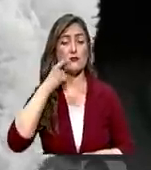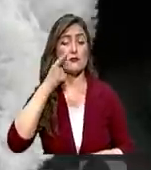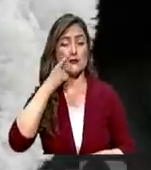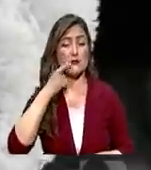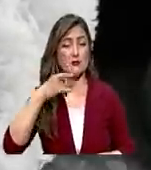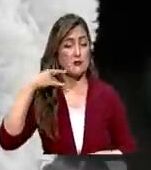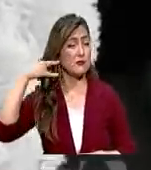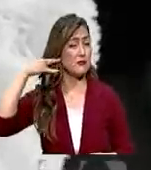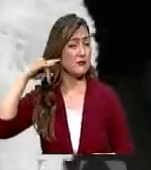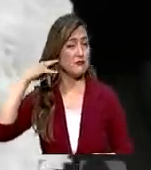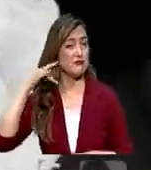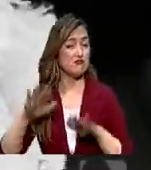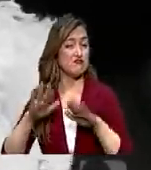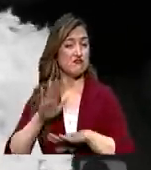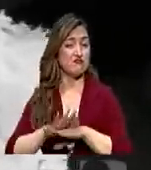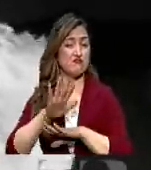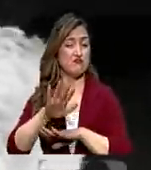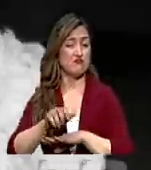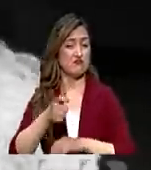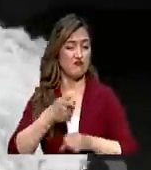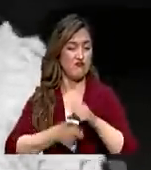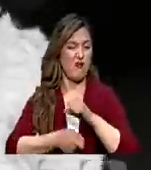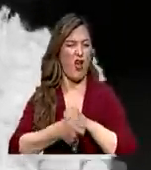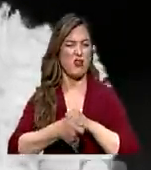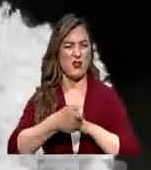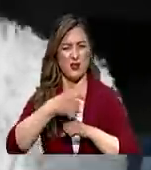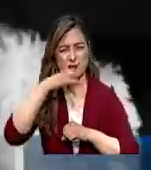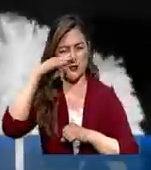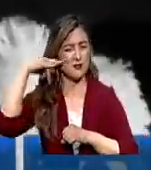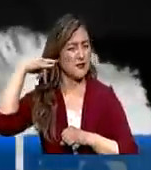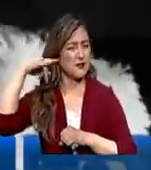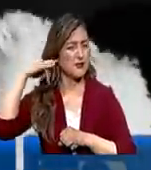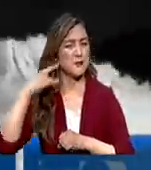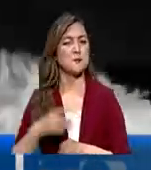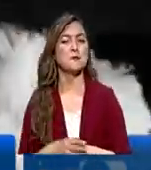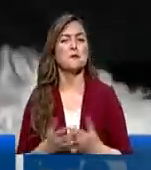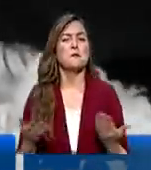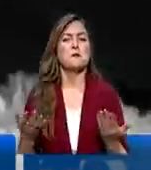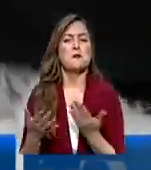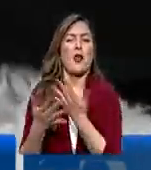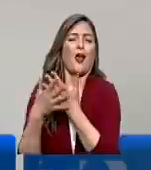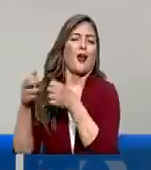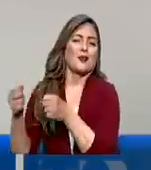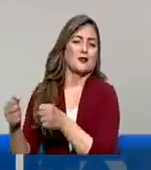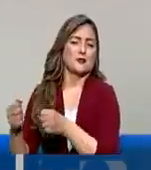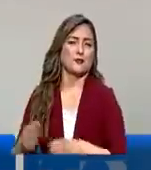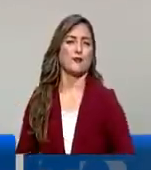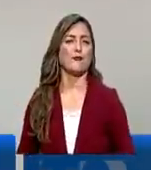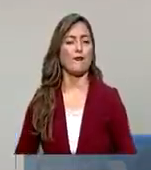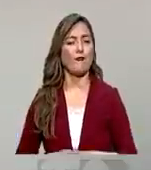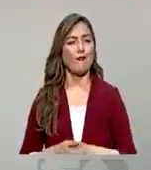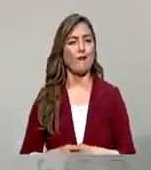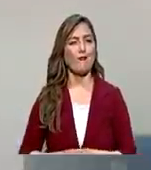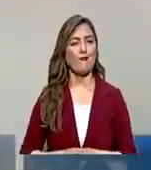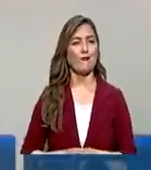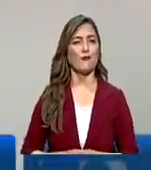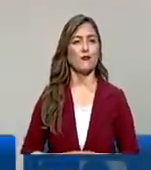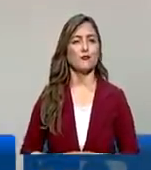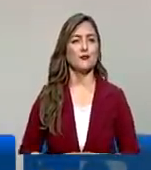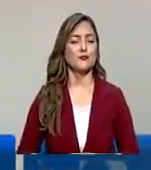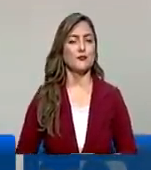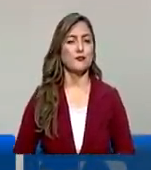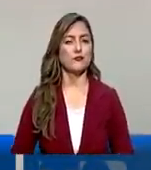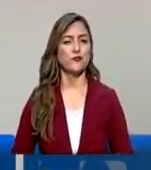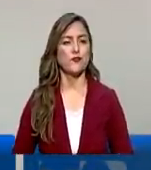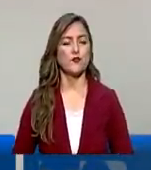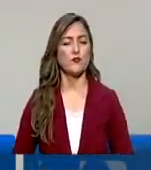la menor y presunto autor del femicidio, el mismo que cumple ahora con prisión preventiva. Con visión de género, cabe la